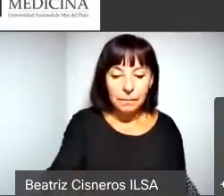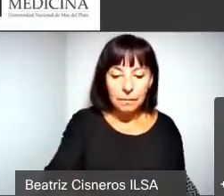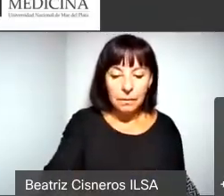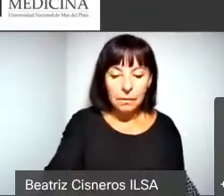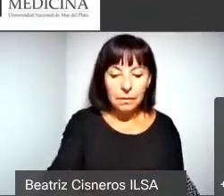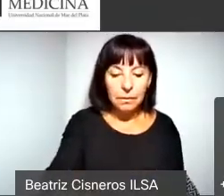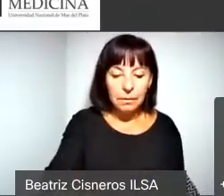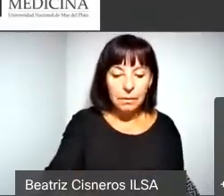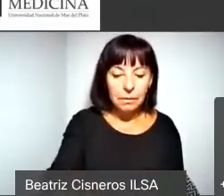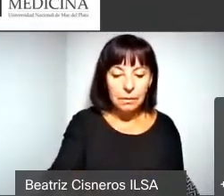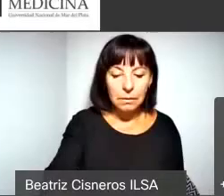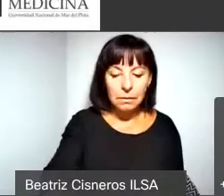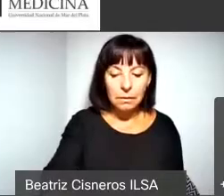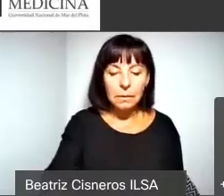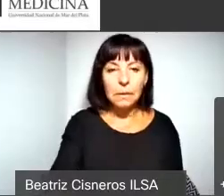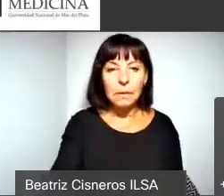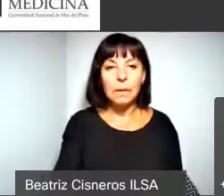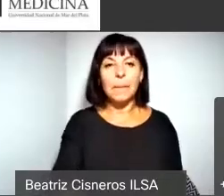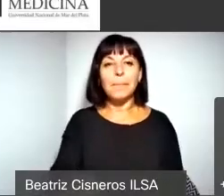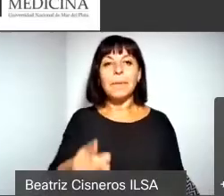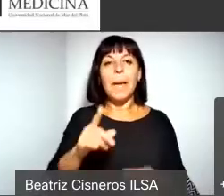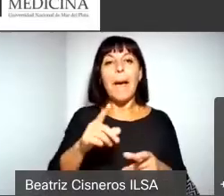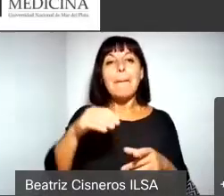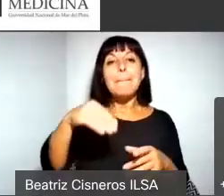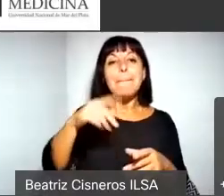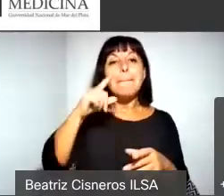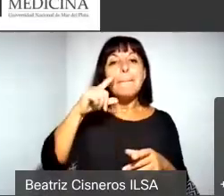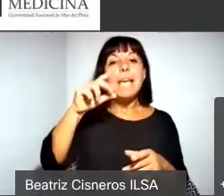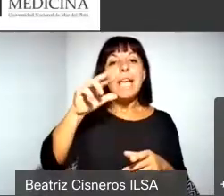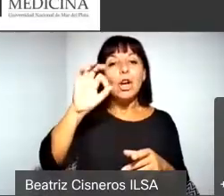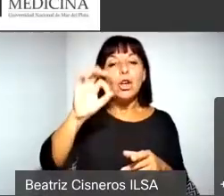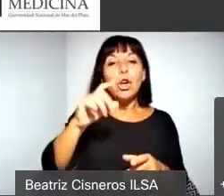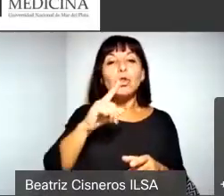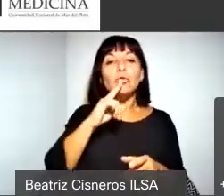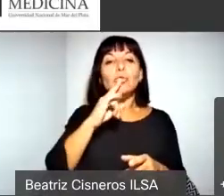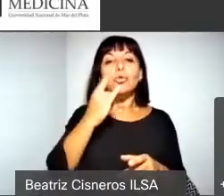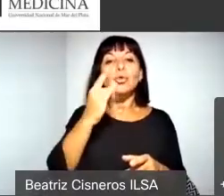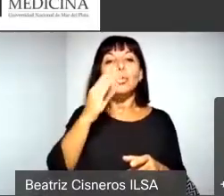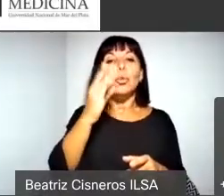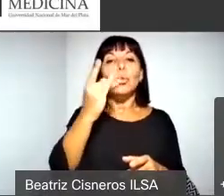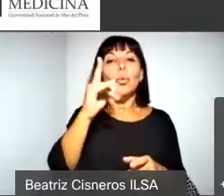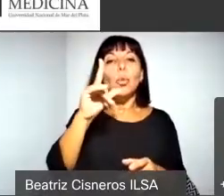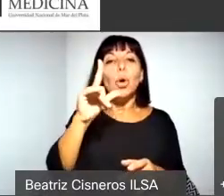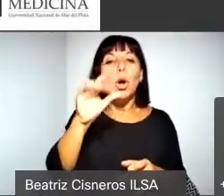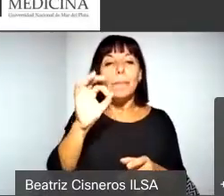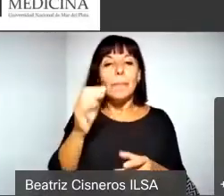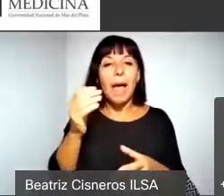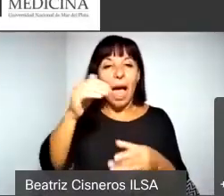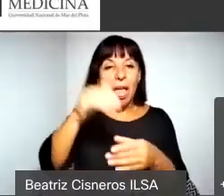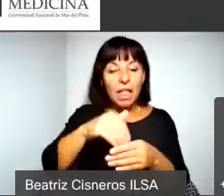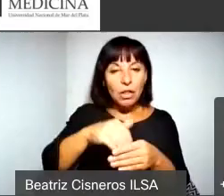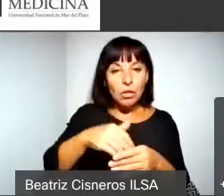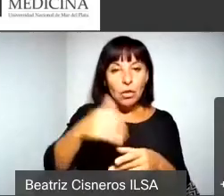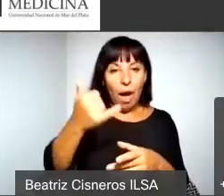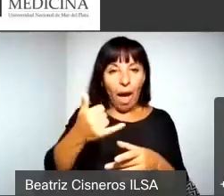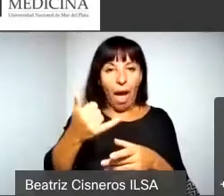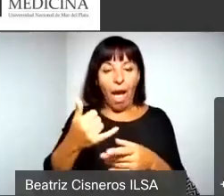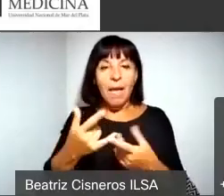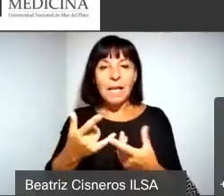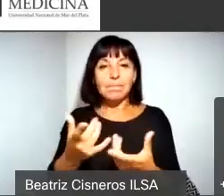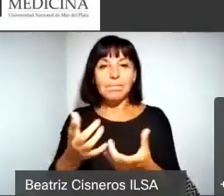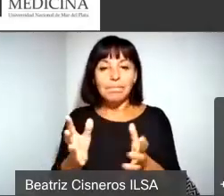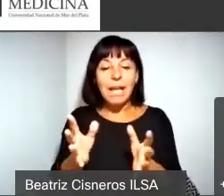microtúbulos, que están formados por 2 proteínas, la alfa-tubulina y la beta-tubulina. También pueden ensamblarse